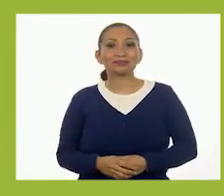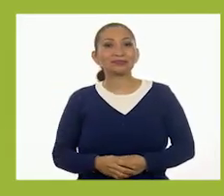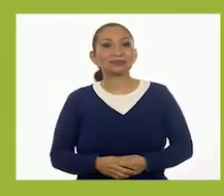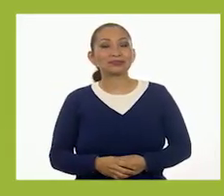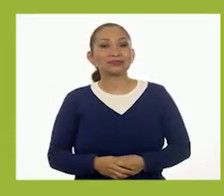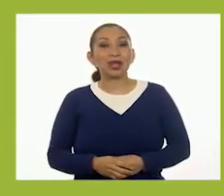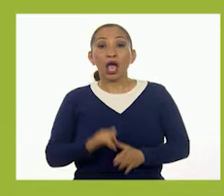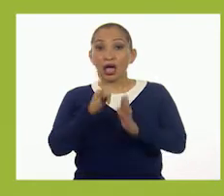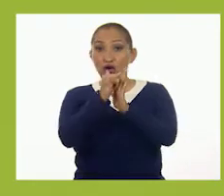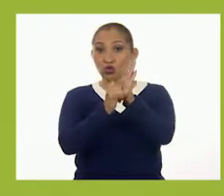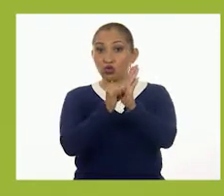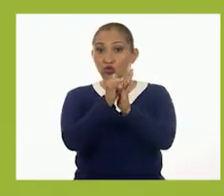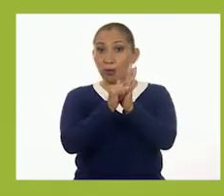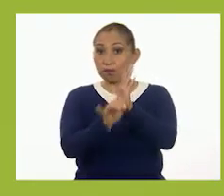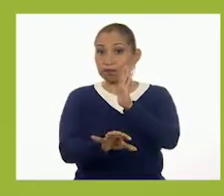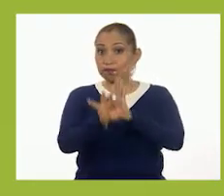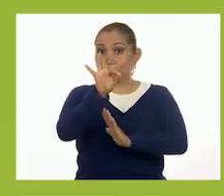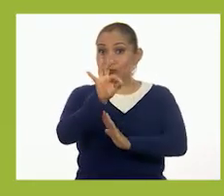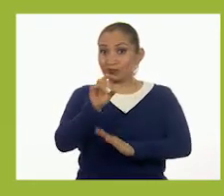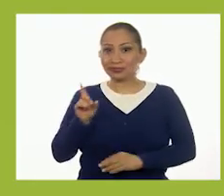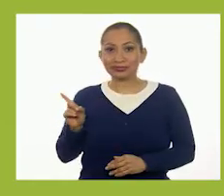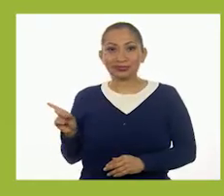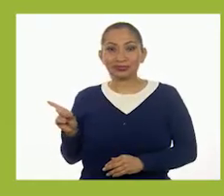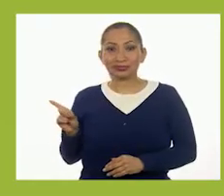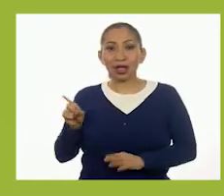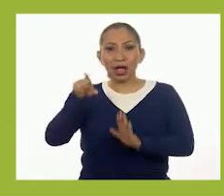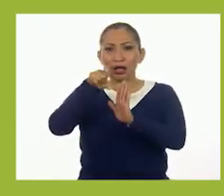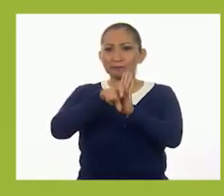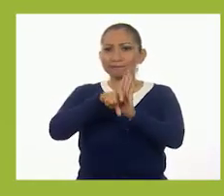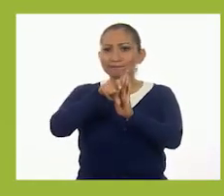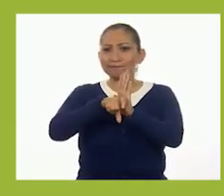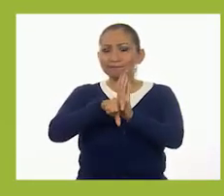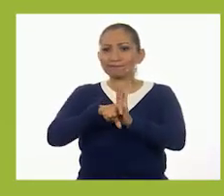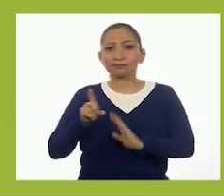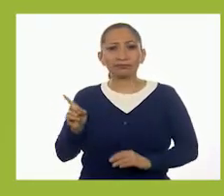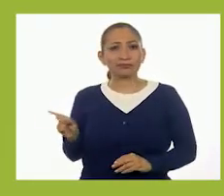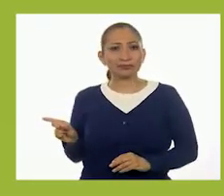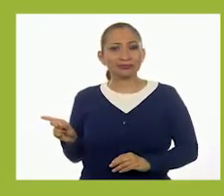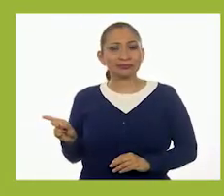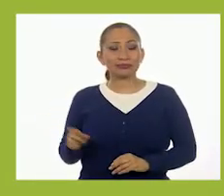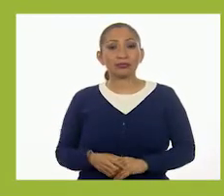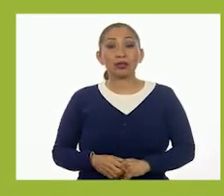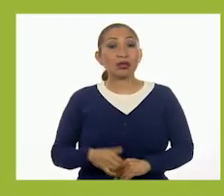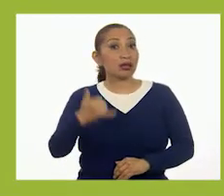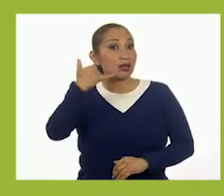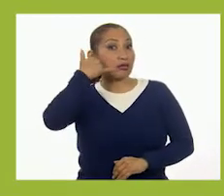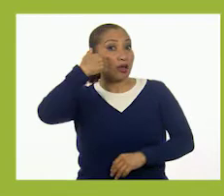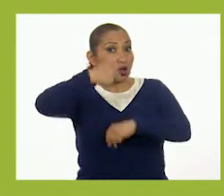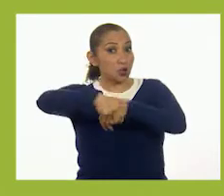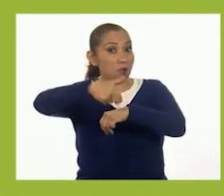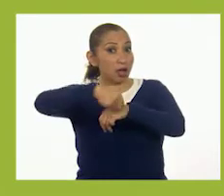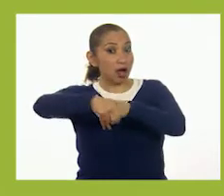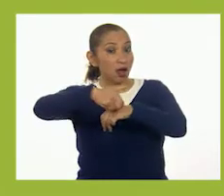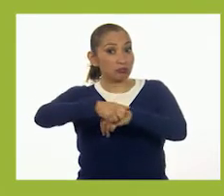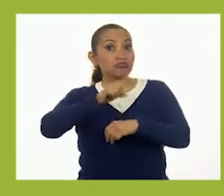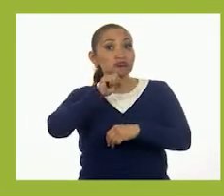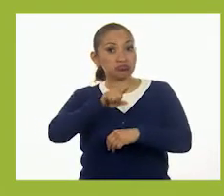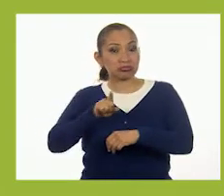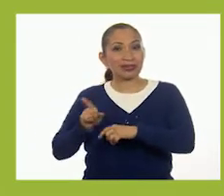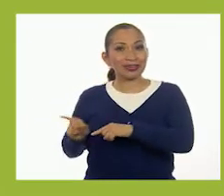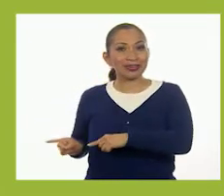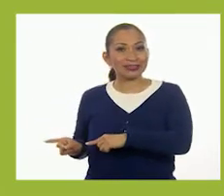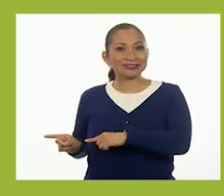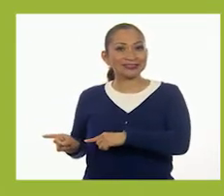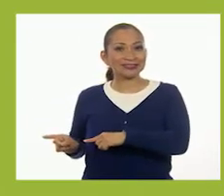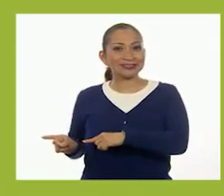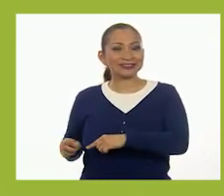@sep-mx. YouTube: Canal SEP. Instagram: @sepmx. Teléfonos Educatel: